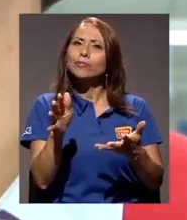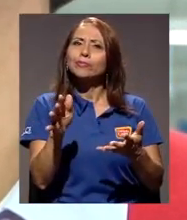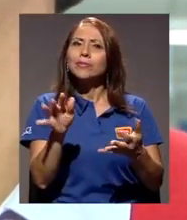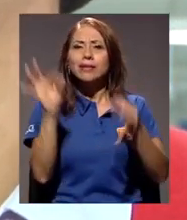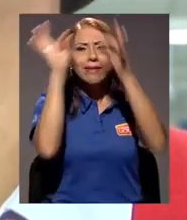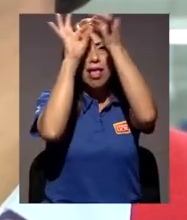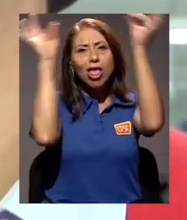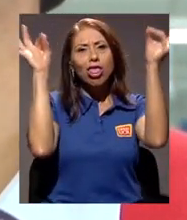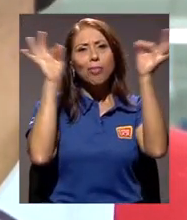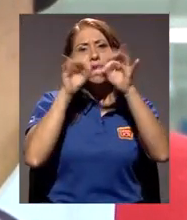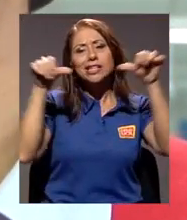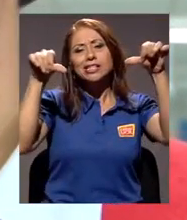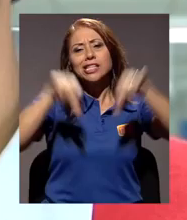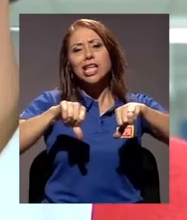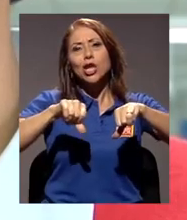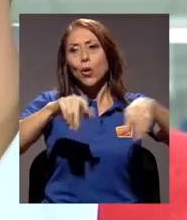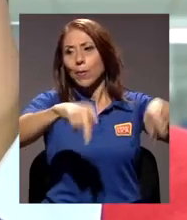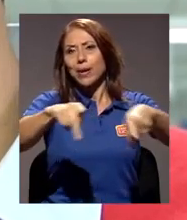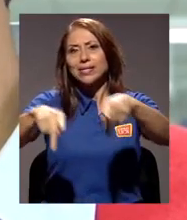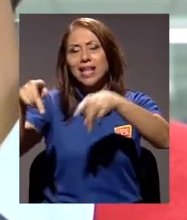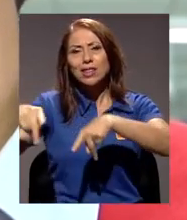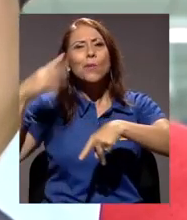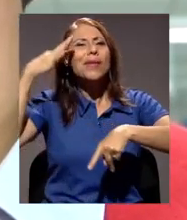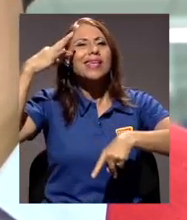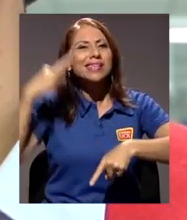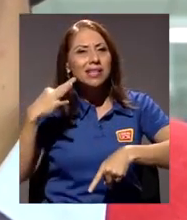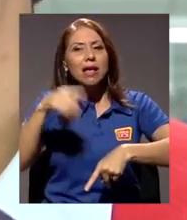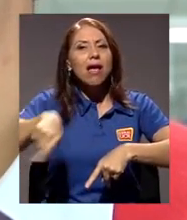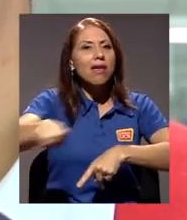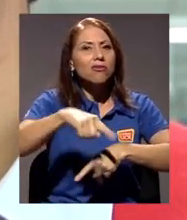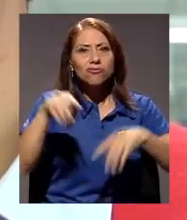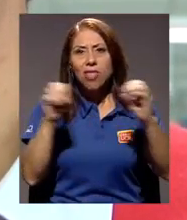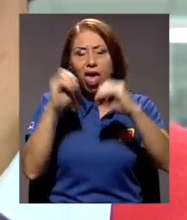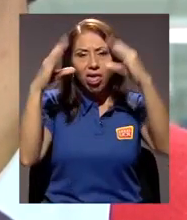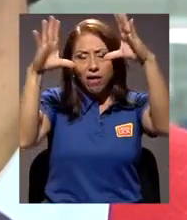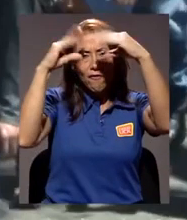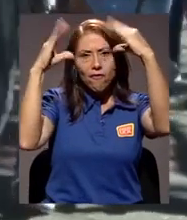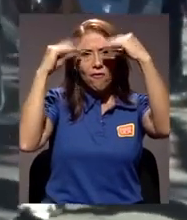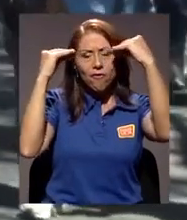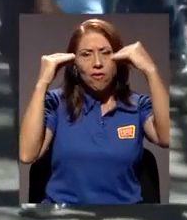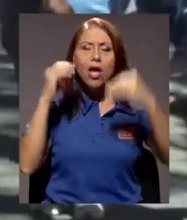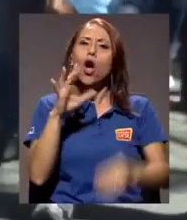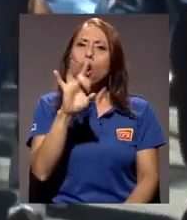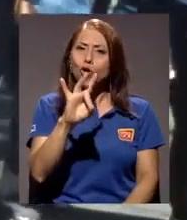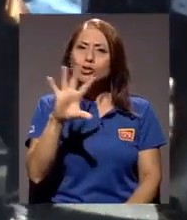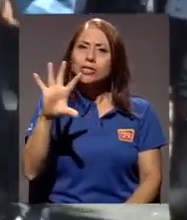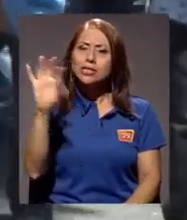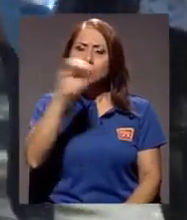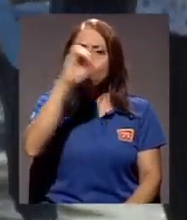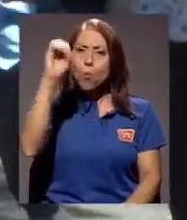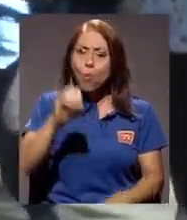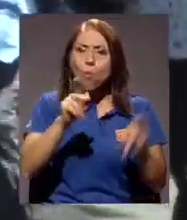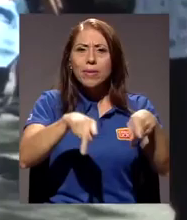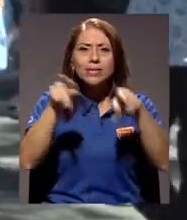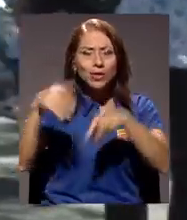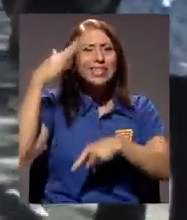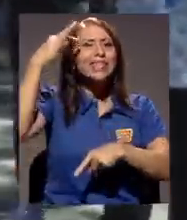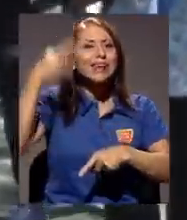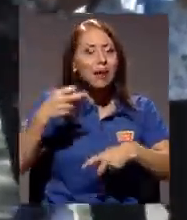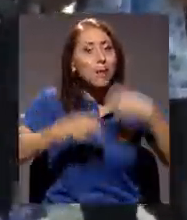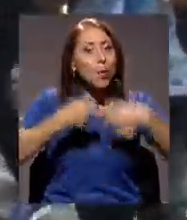popular pensando que es que la gente no está informada. En realidad, el 85% de las personas creen que la crisis fiscal es muy